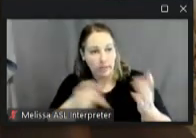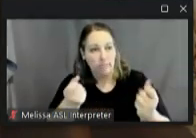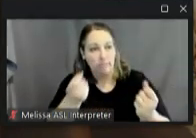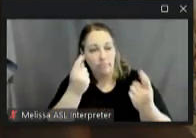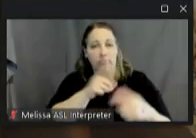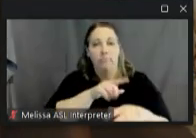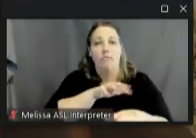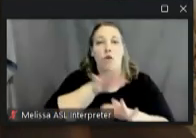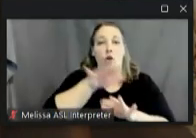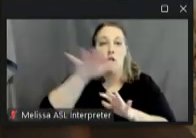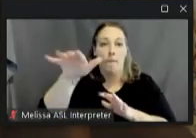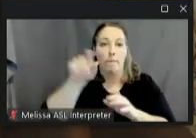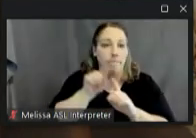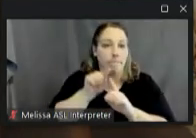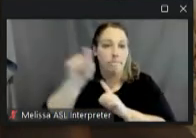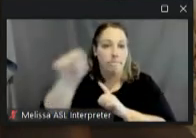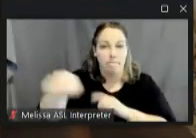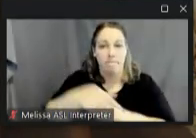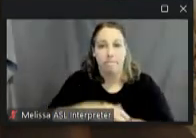una invisibilidad